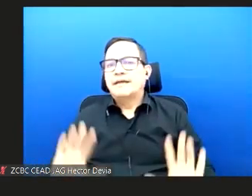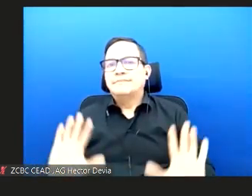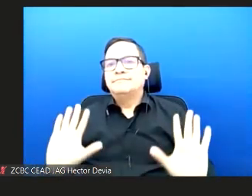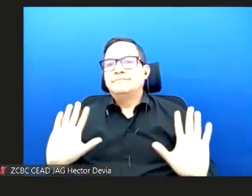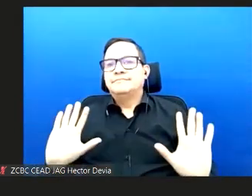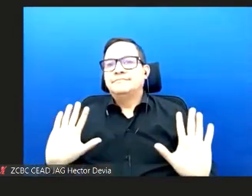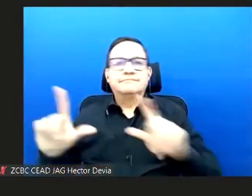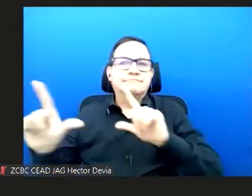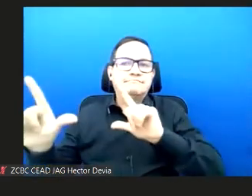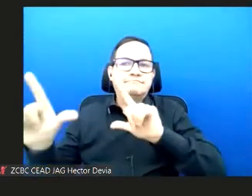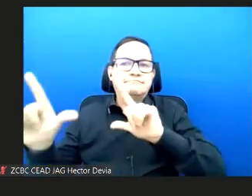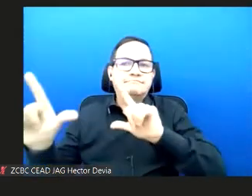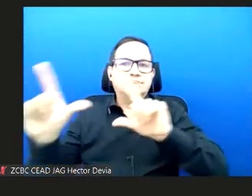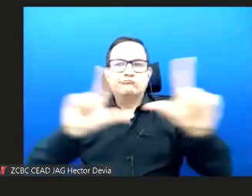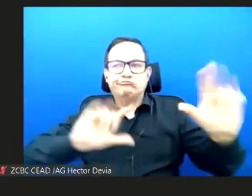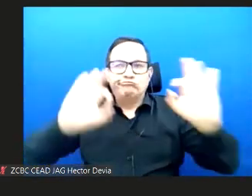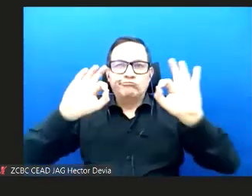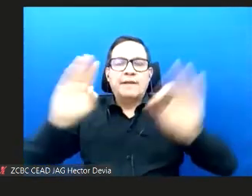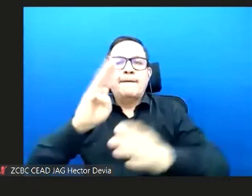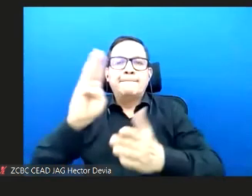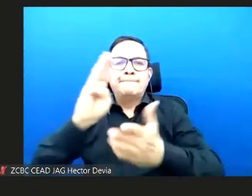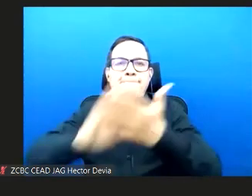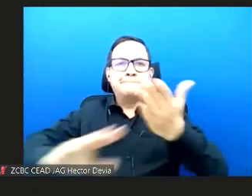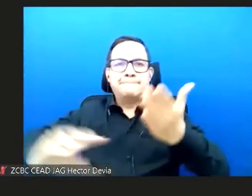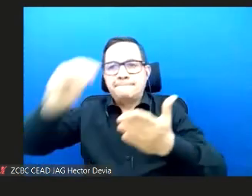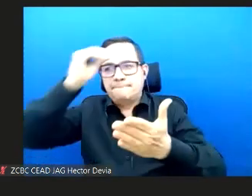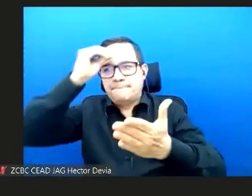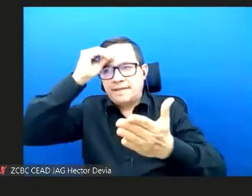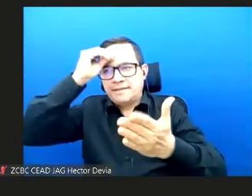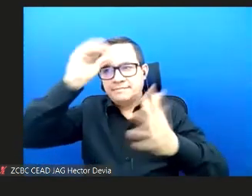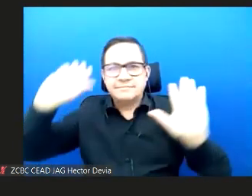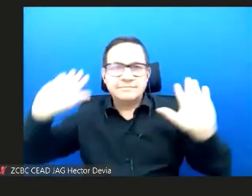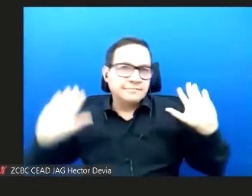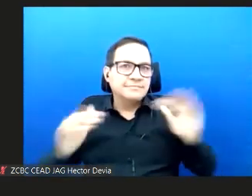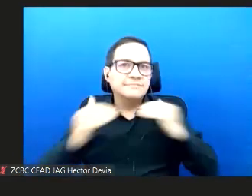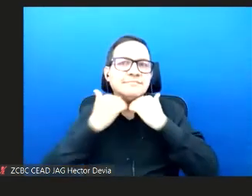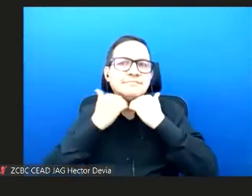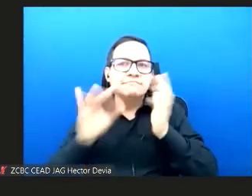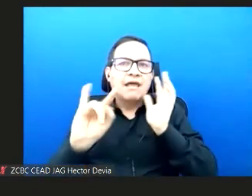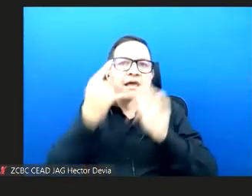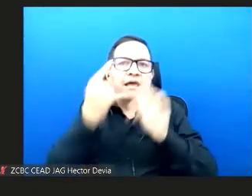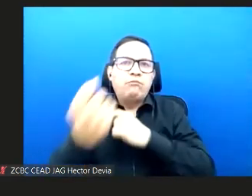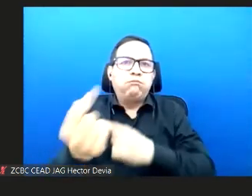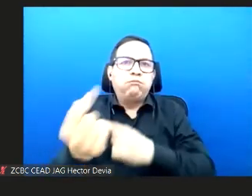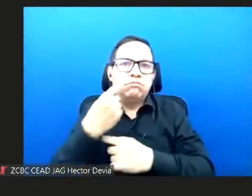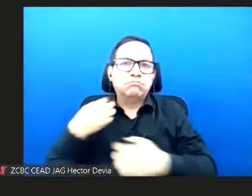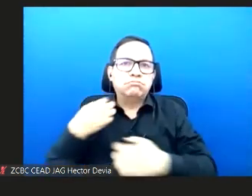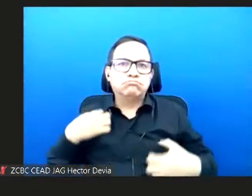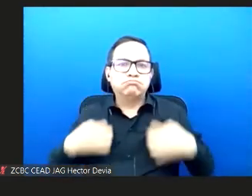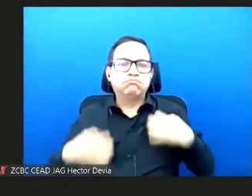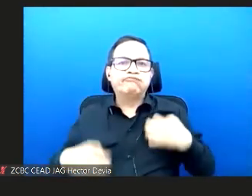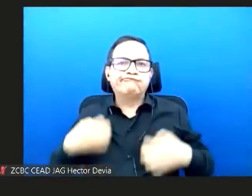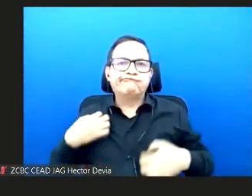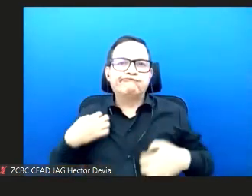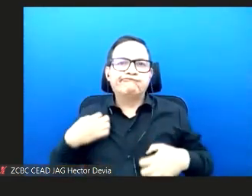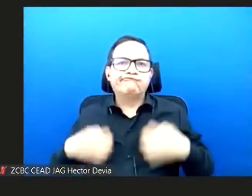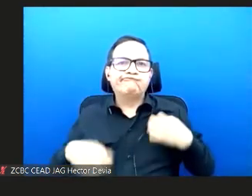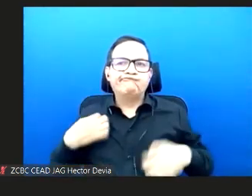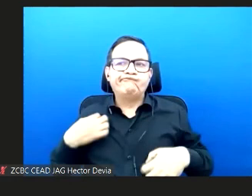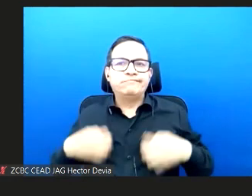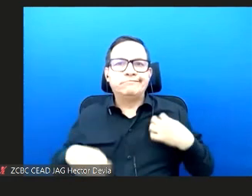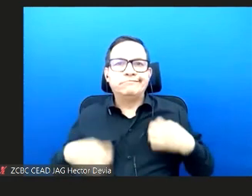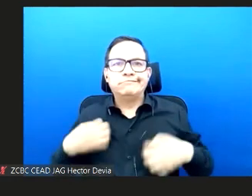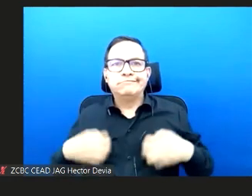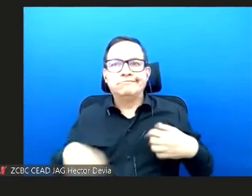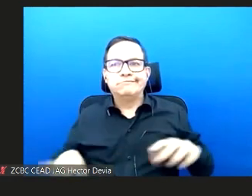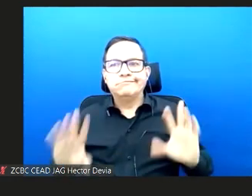Y este fue nuestro B-Learning. A continuación, bueno, si tienen alguna pregunta, duda, recuerden que no les puedo dar